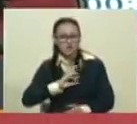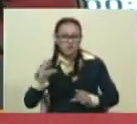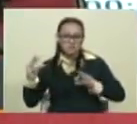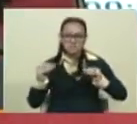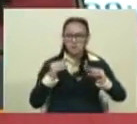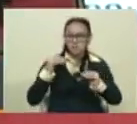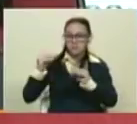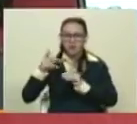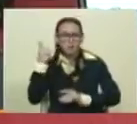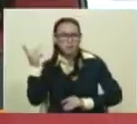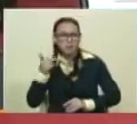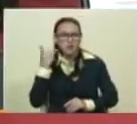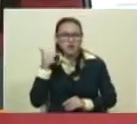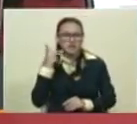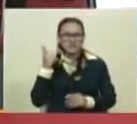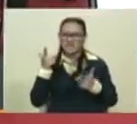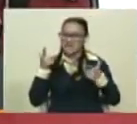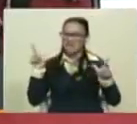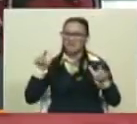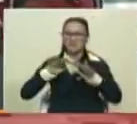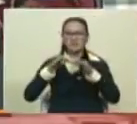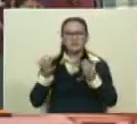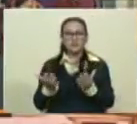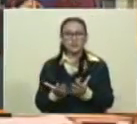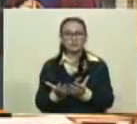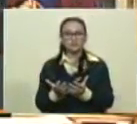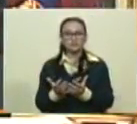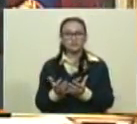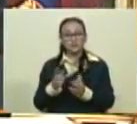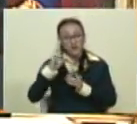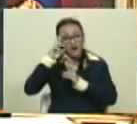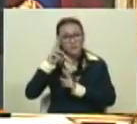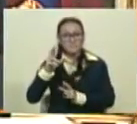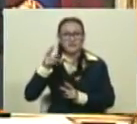concepciones políticas del mundo sobre la base del